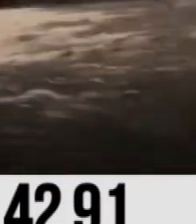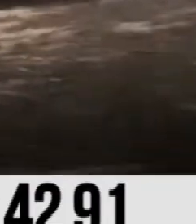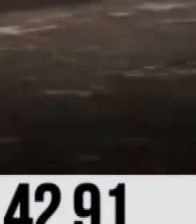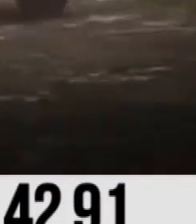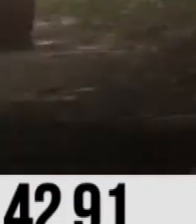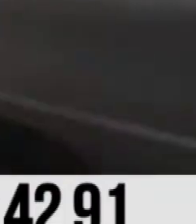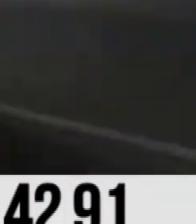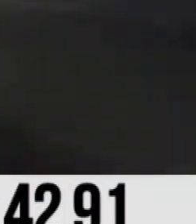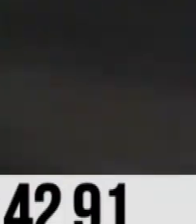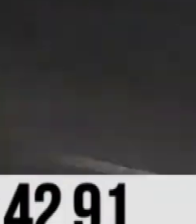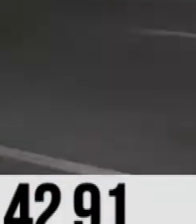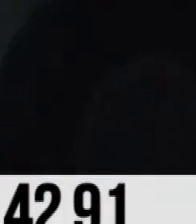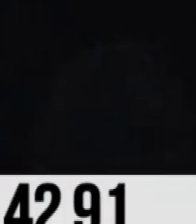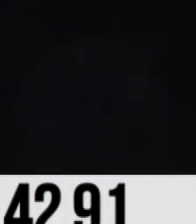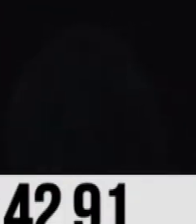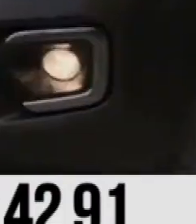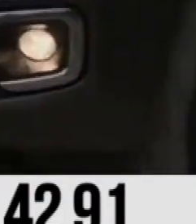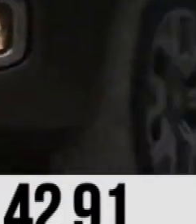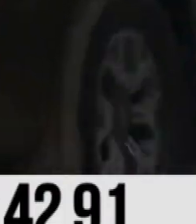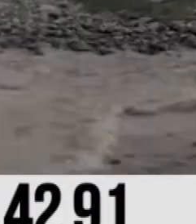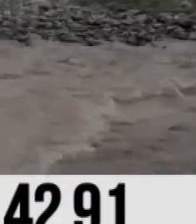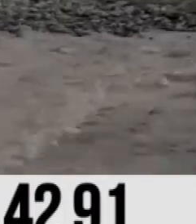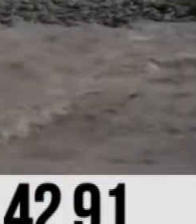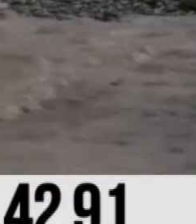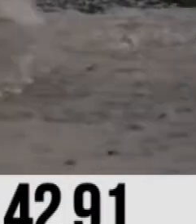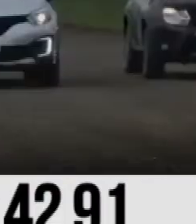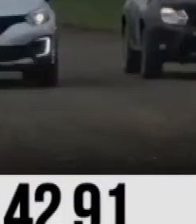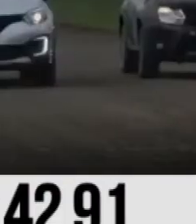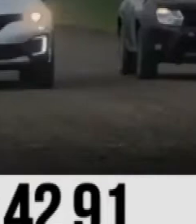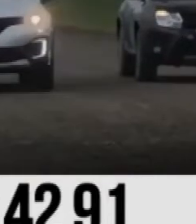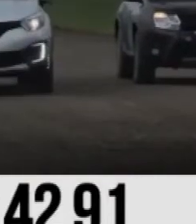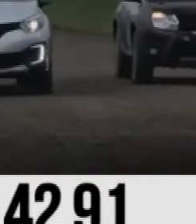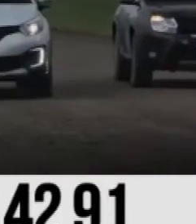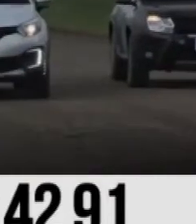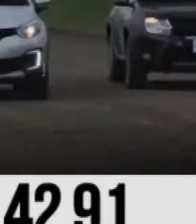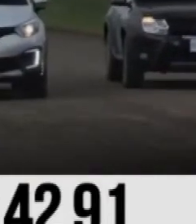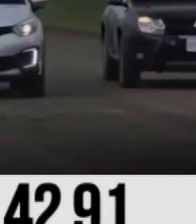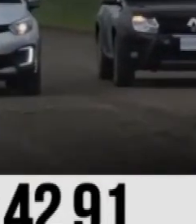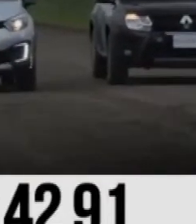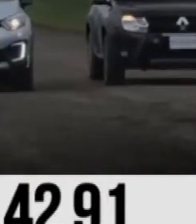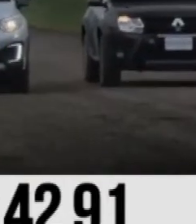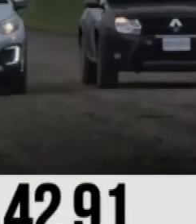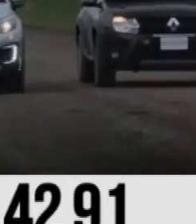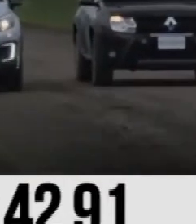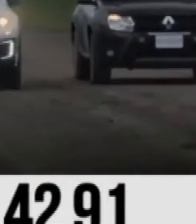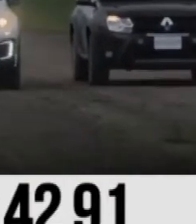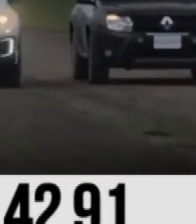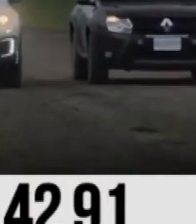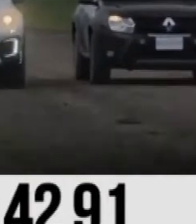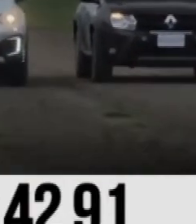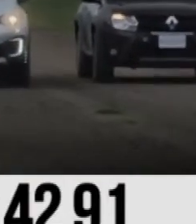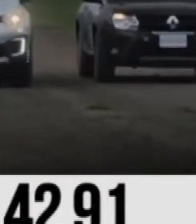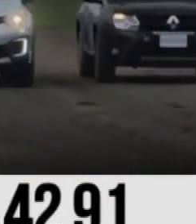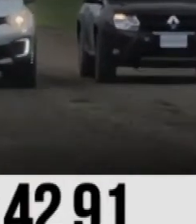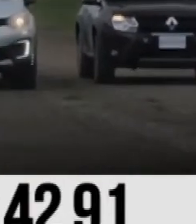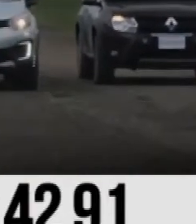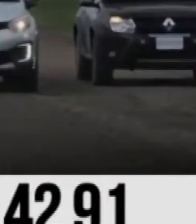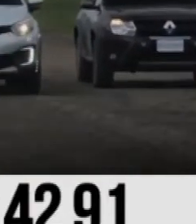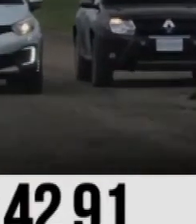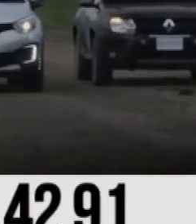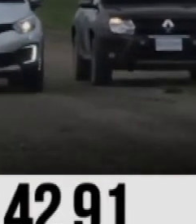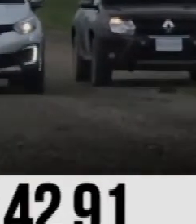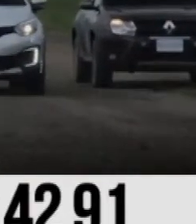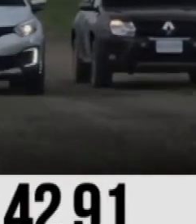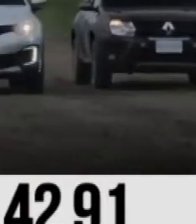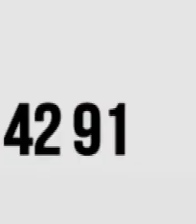es aventura, es estilo, es ayuda. Somos líderes en camionetas por el camino recorrido. Tu camioneta Renault con la mejor cuota inicial y